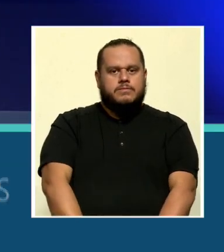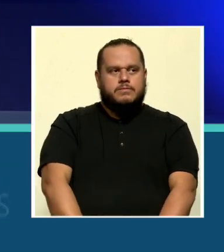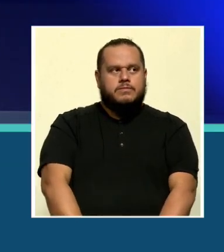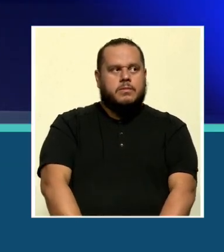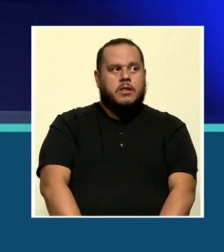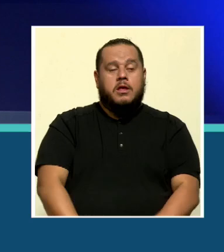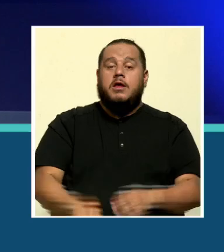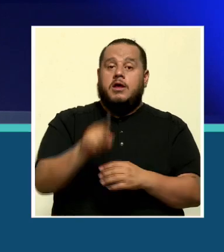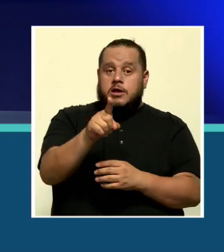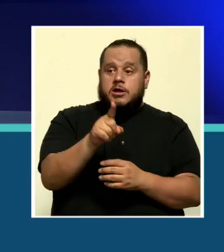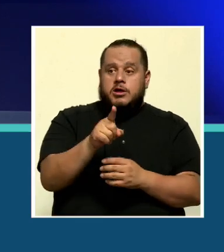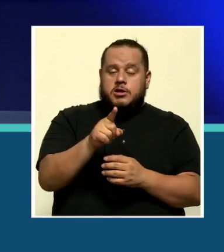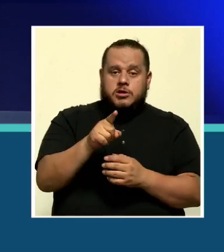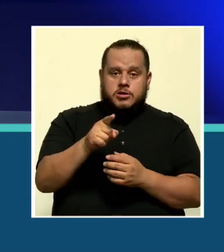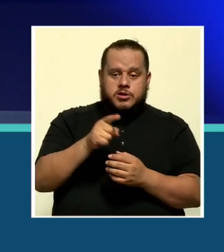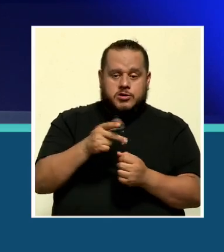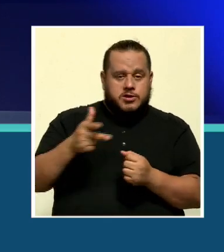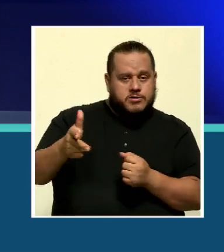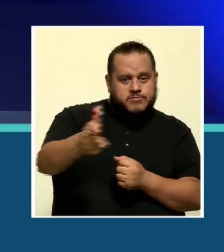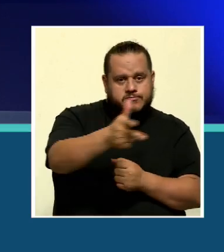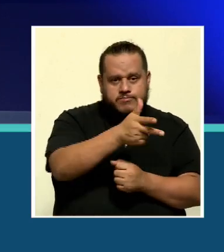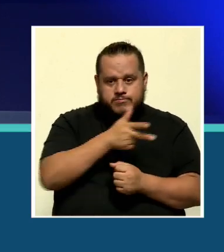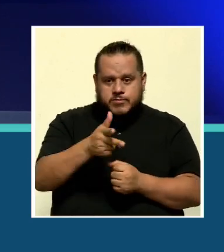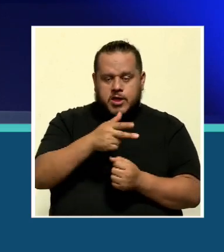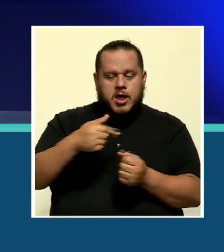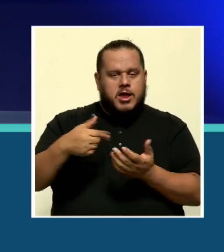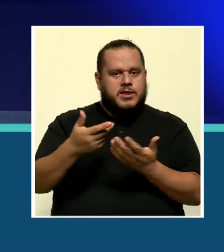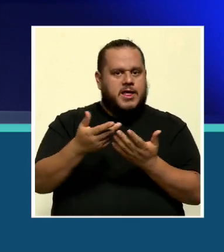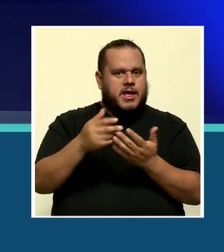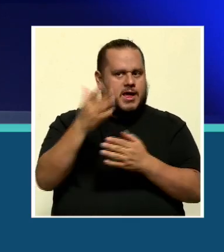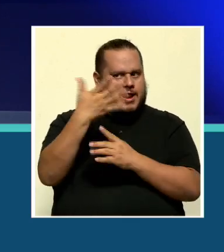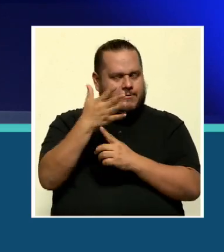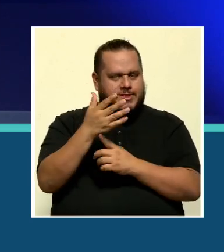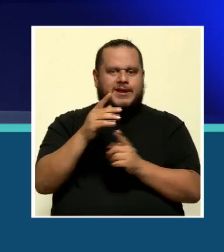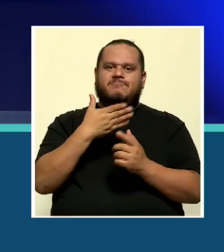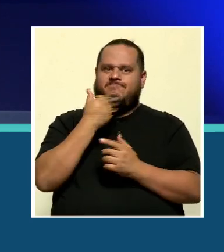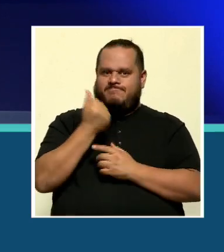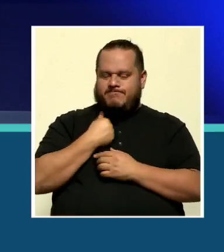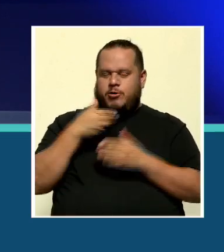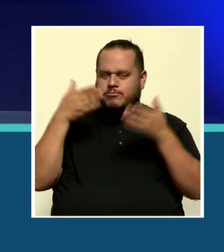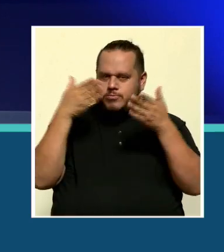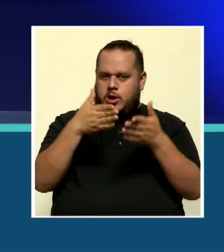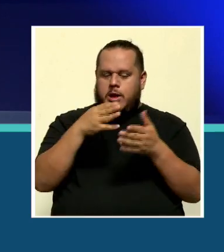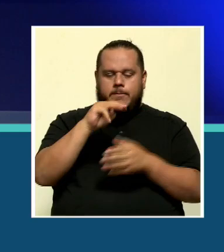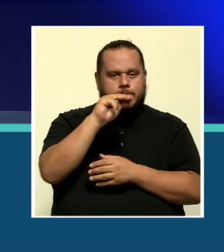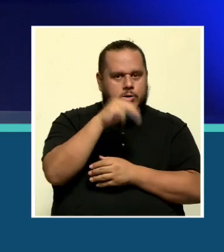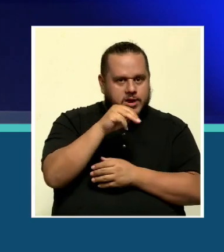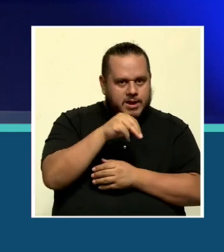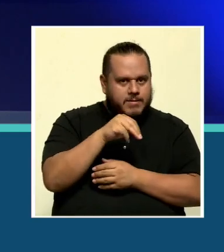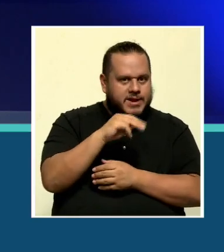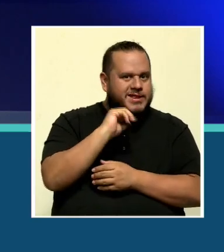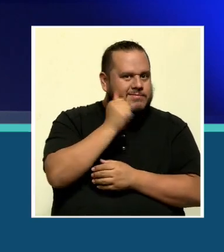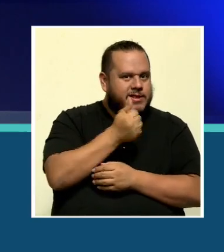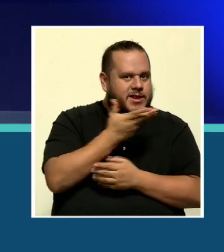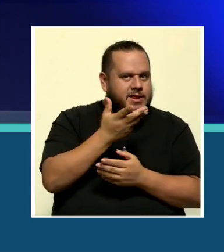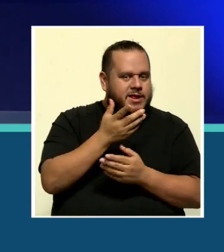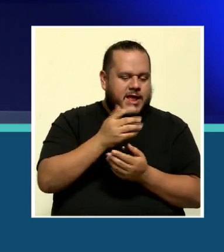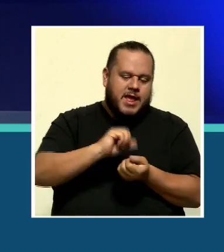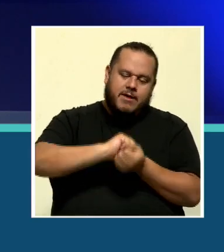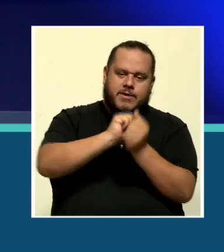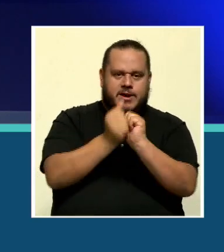Si usted circula por la Rotonda de la Bandera, es mejor que preste atención, ya que desde este martes se aplicarán cambios